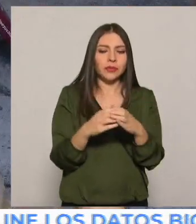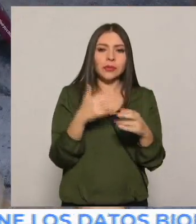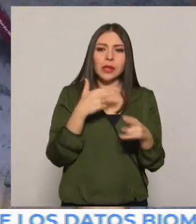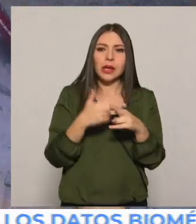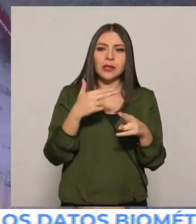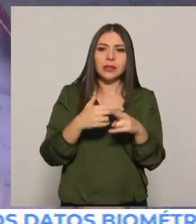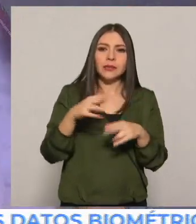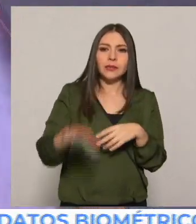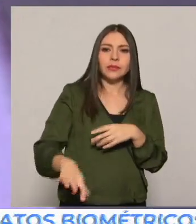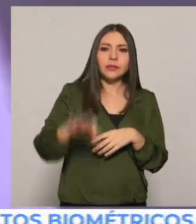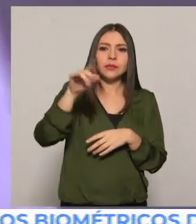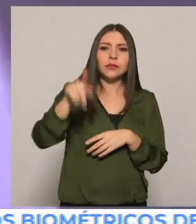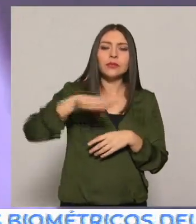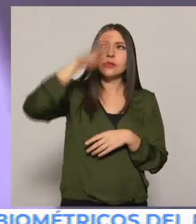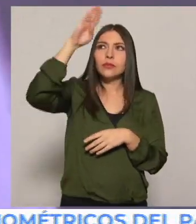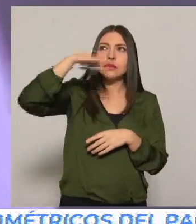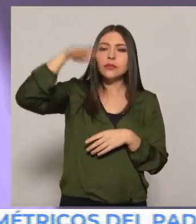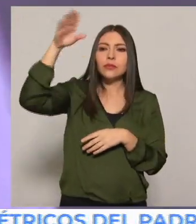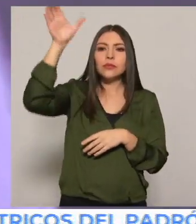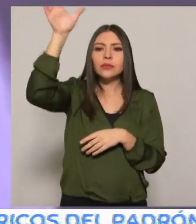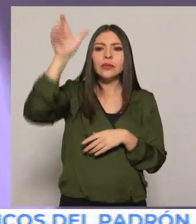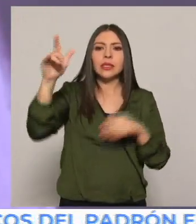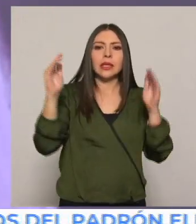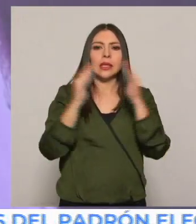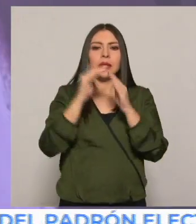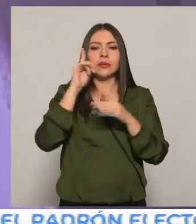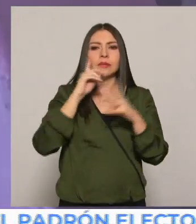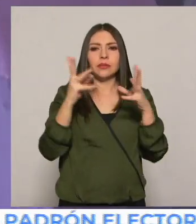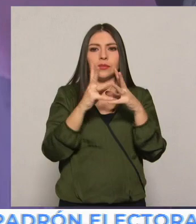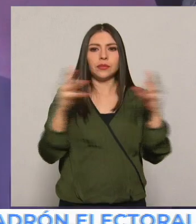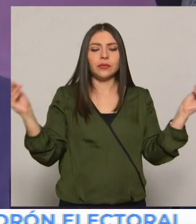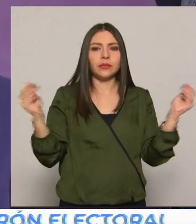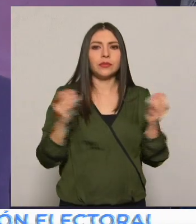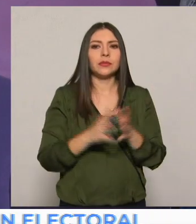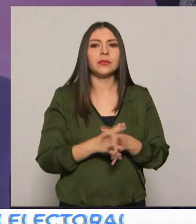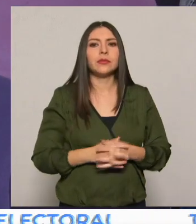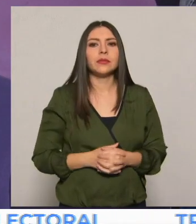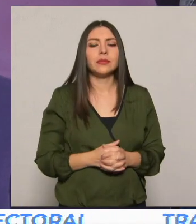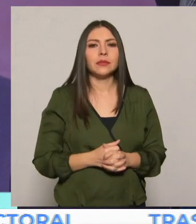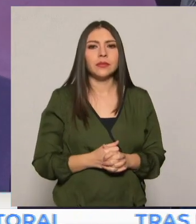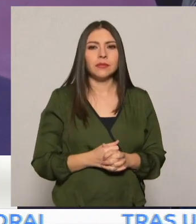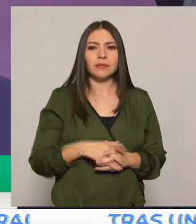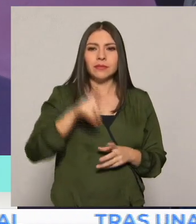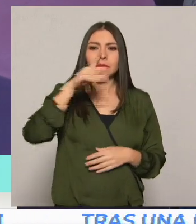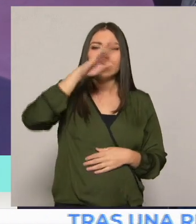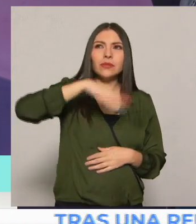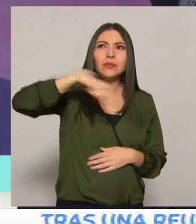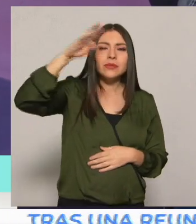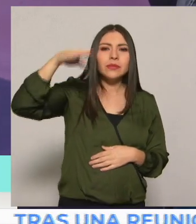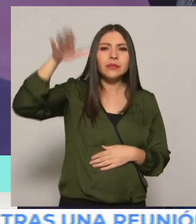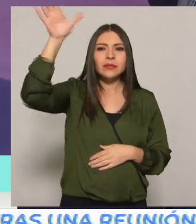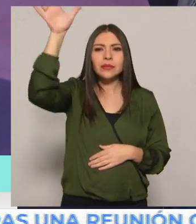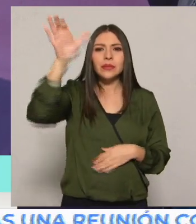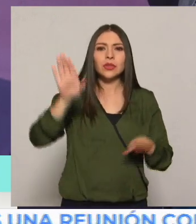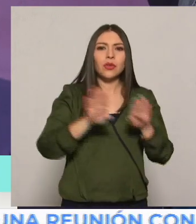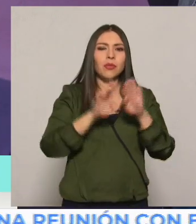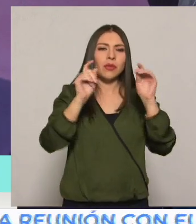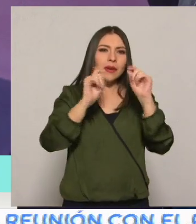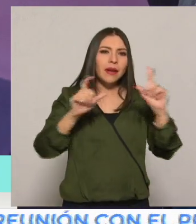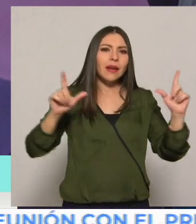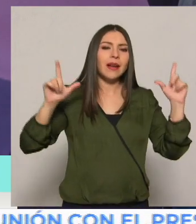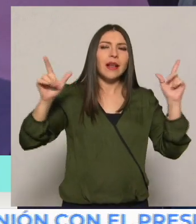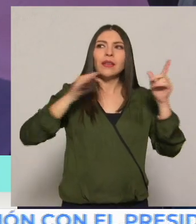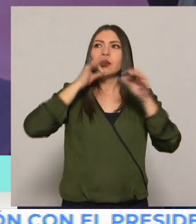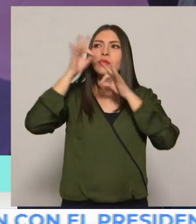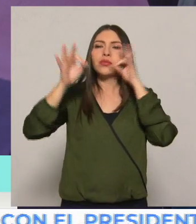mural en el domicilio de la desaparecida. La idea de hacer murales es como hacer una especie de fotovolantes a gran escala,